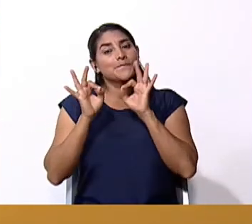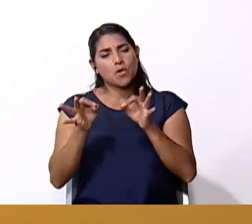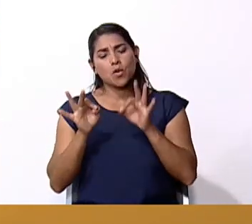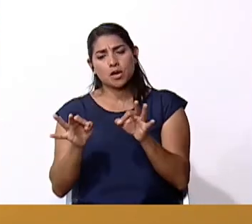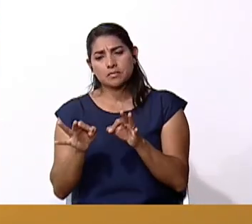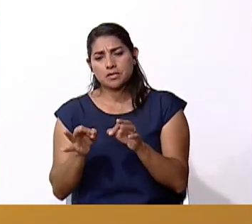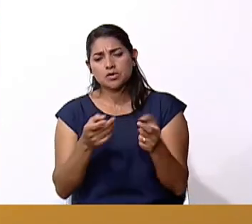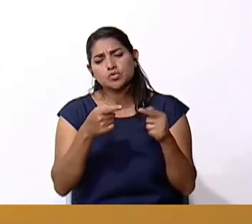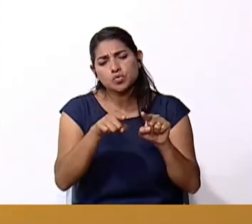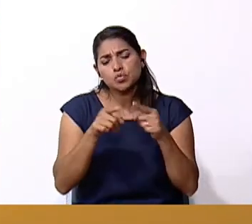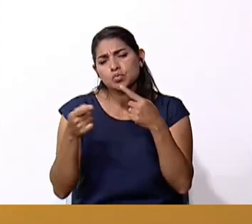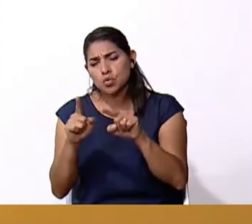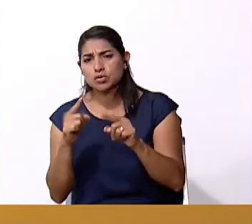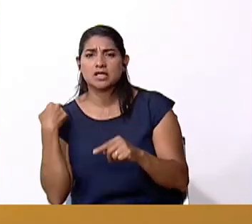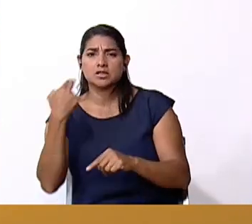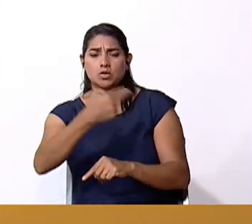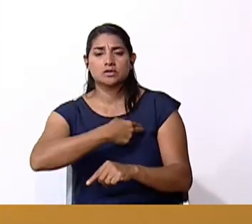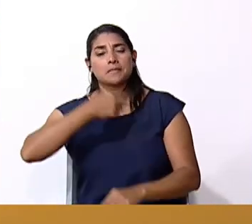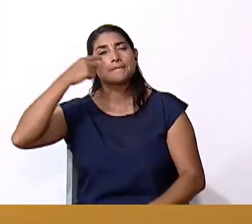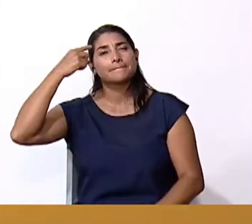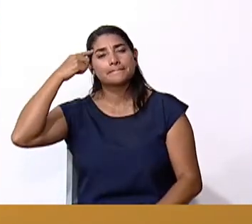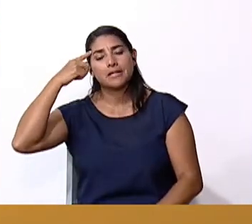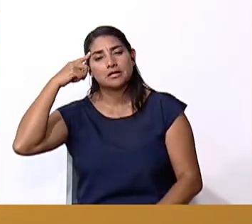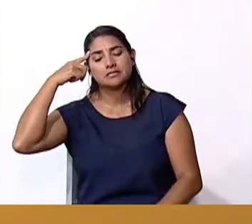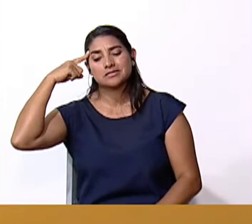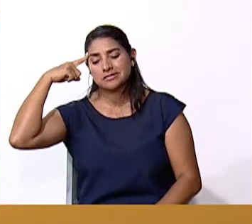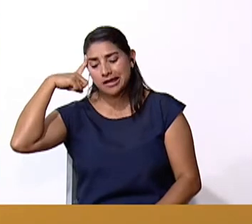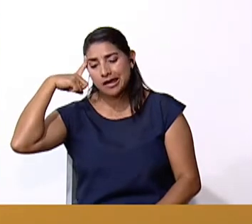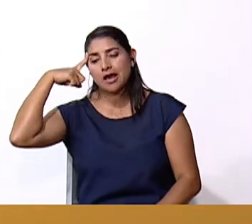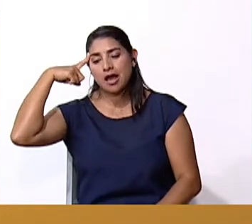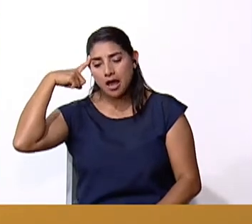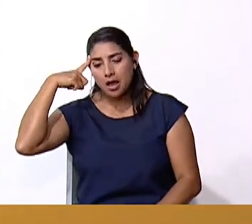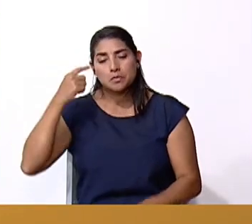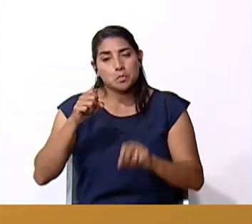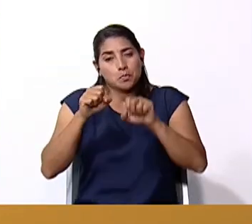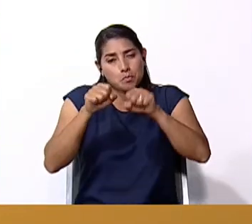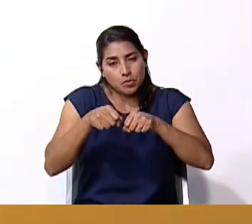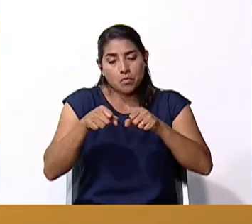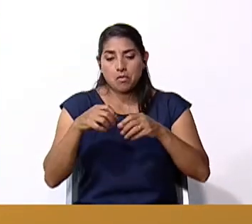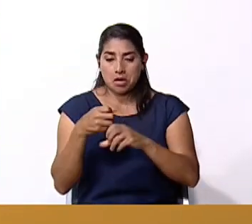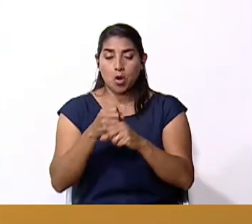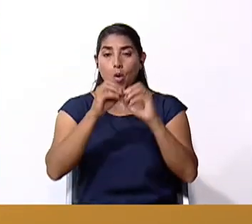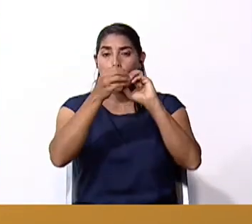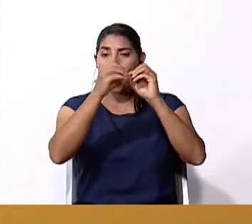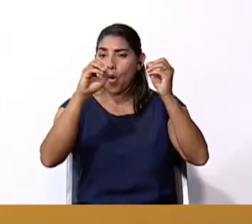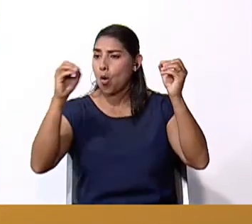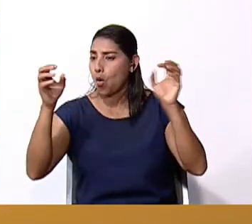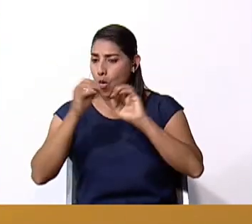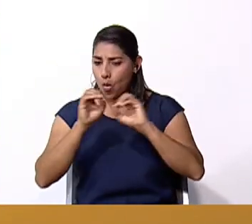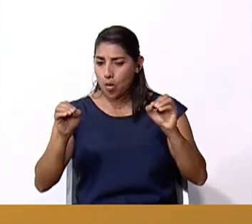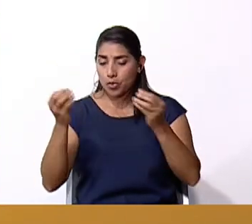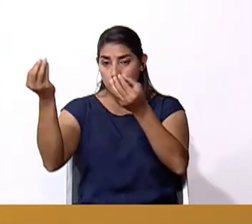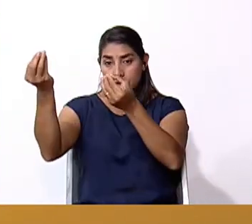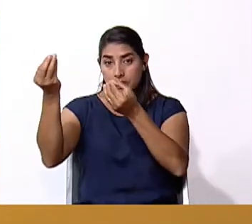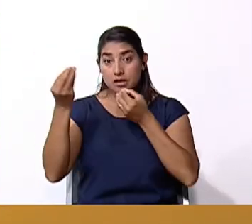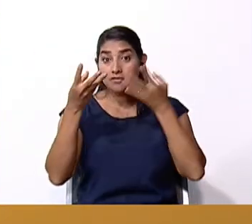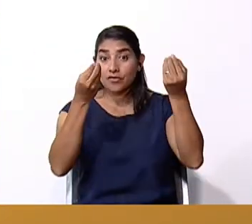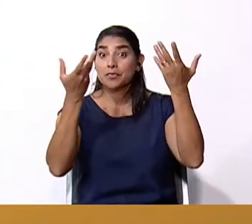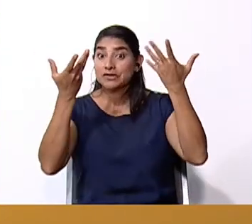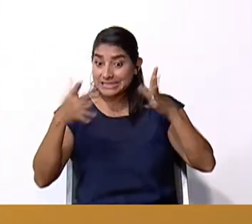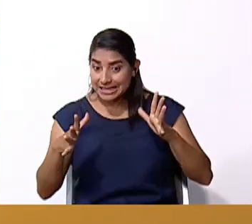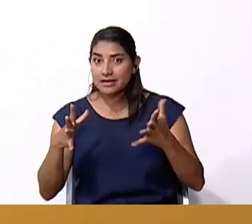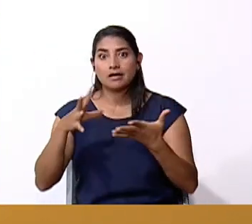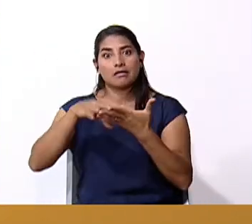¿Qué sucede si se ponen a pensar en posibles oraciones, pero tomando en cuenta la información que tenemos